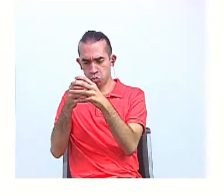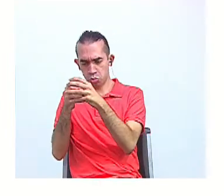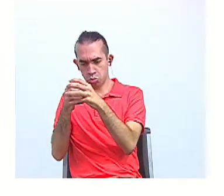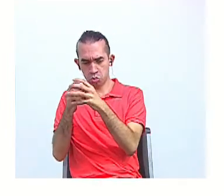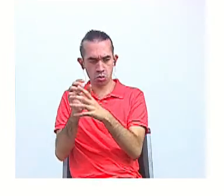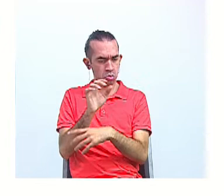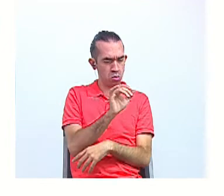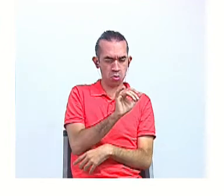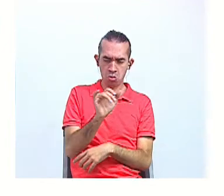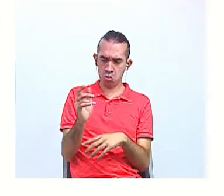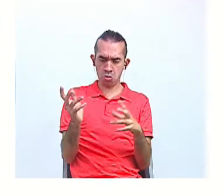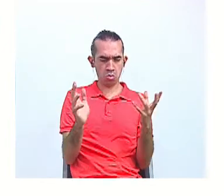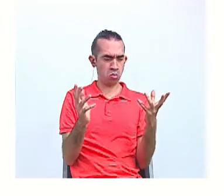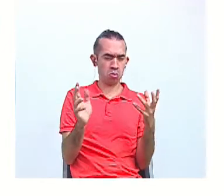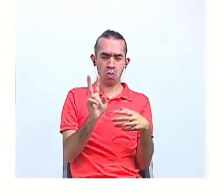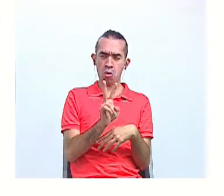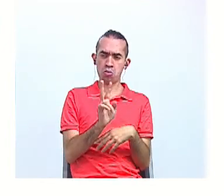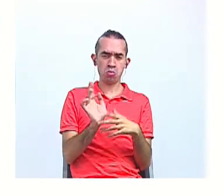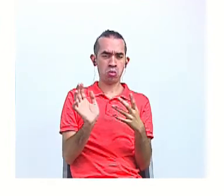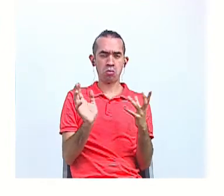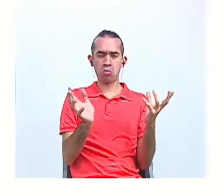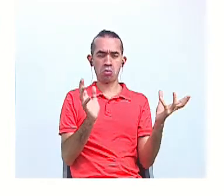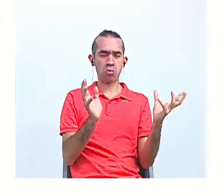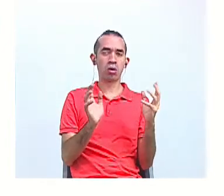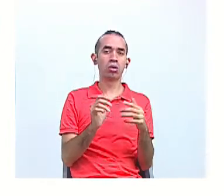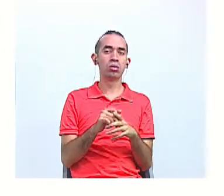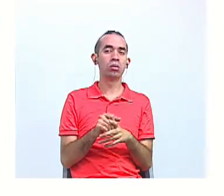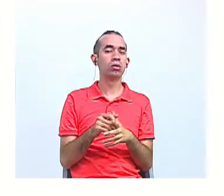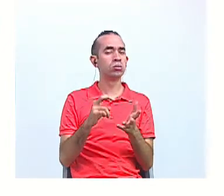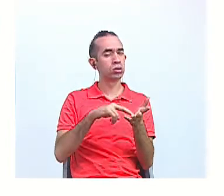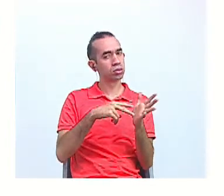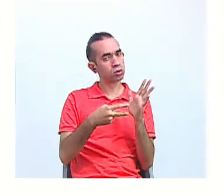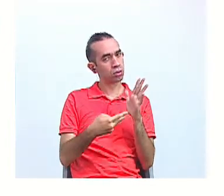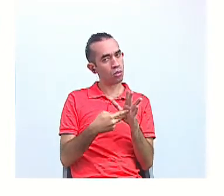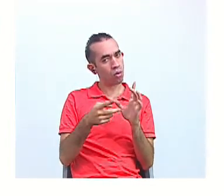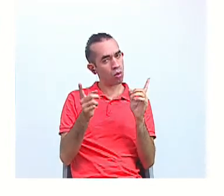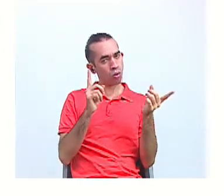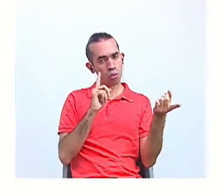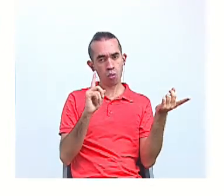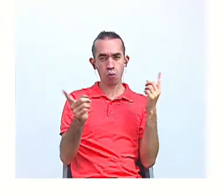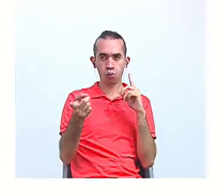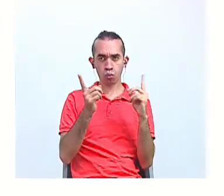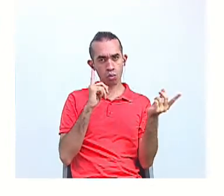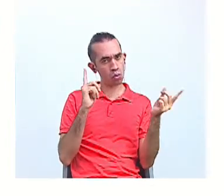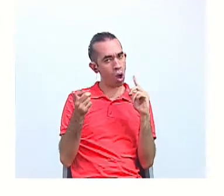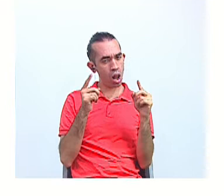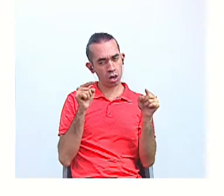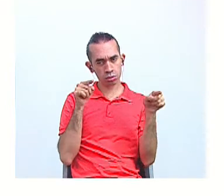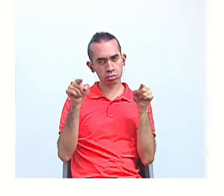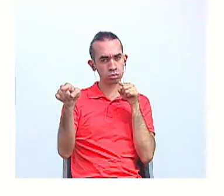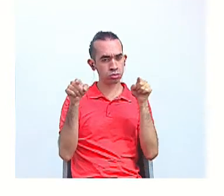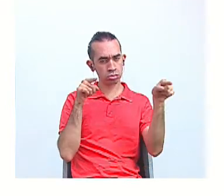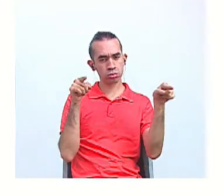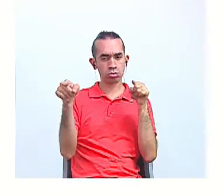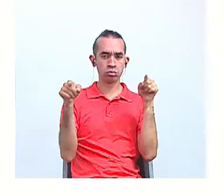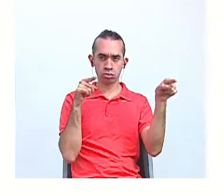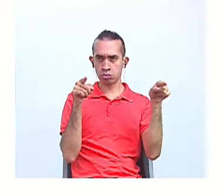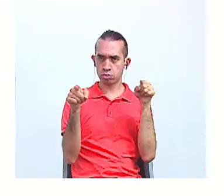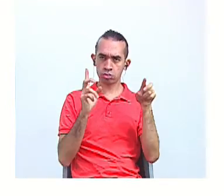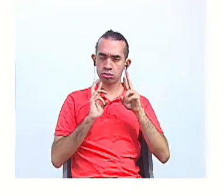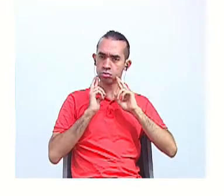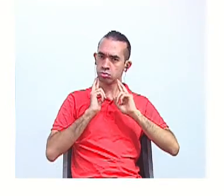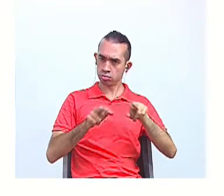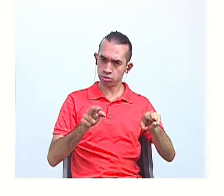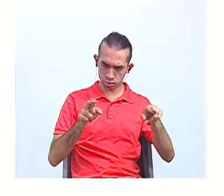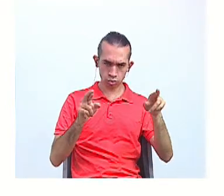Entonces les pregunto, ¿en cuál de los dos casos, en la esfera de latón o en la esfera de aluminio, a la hora de realizar